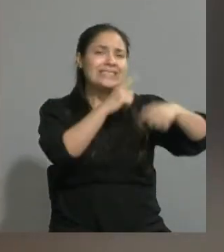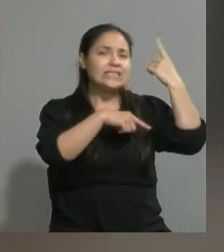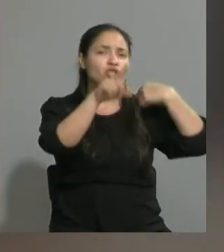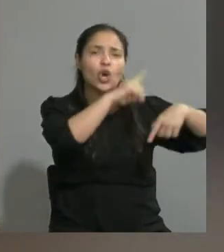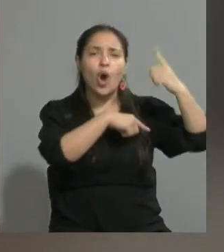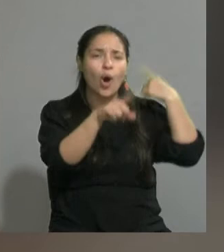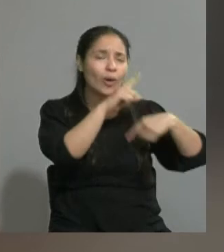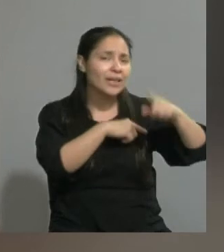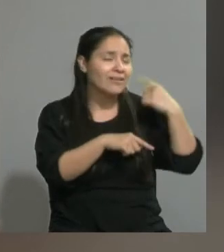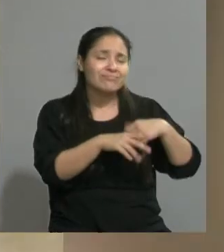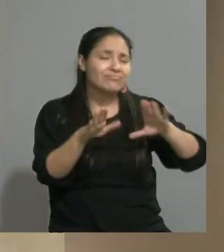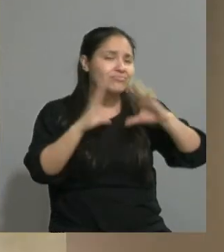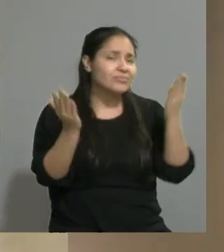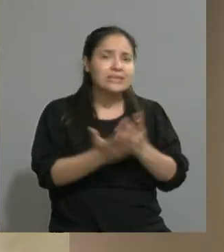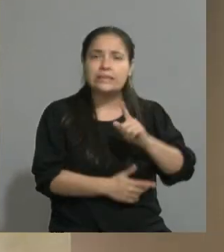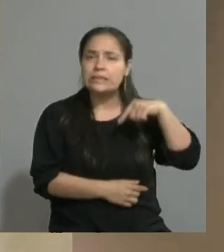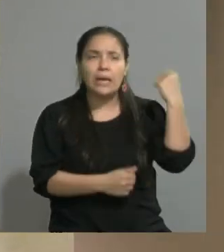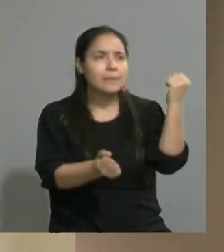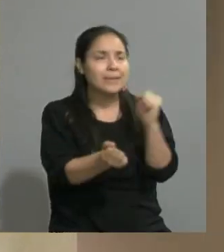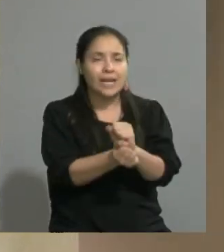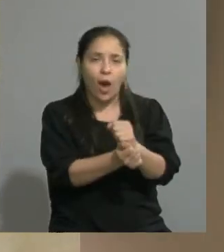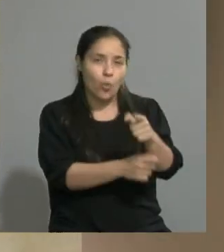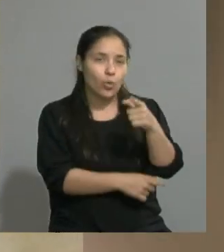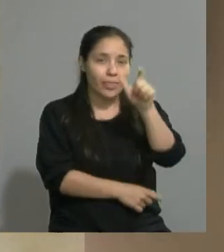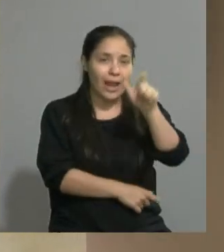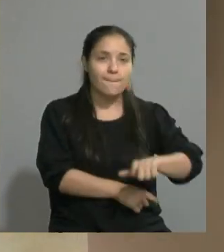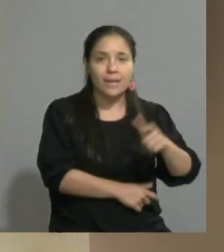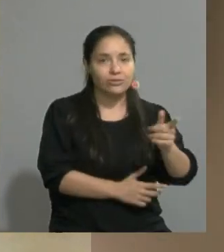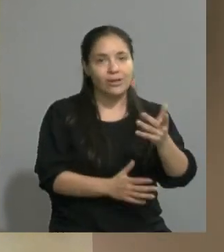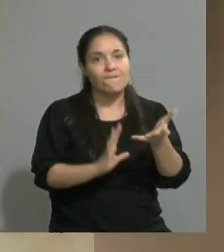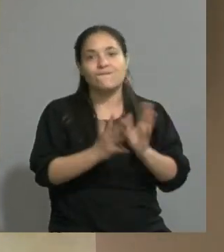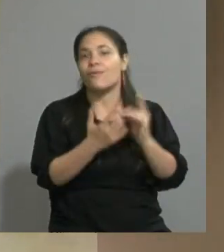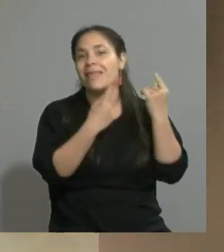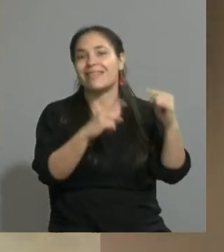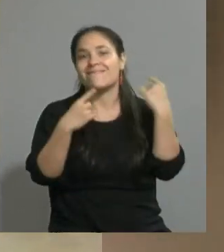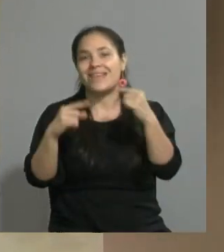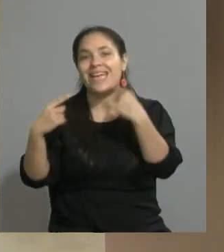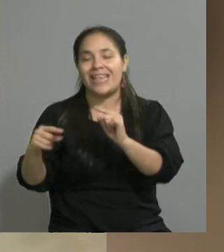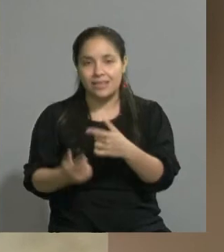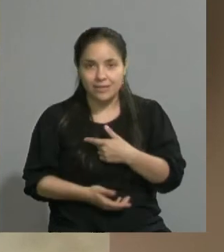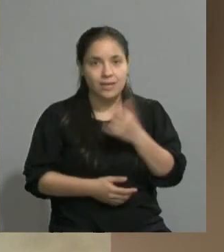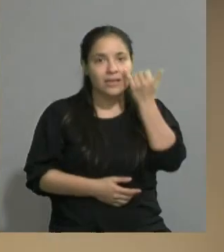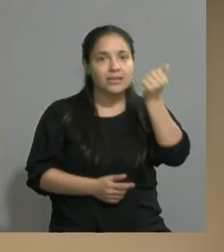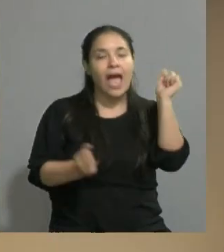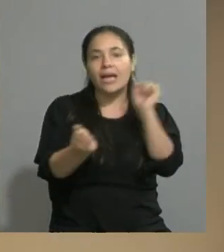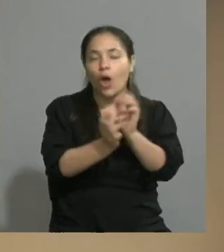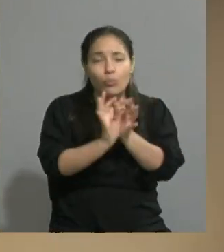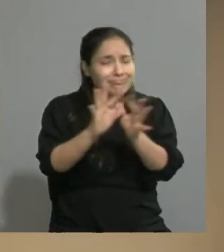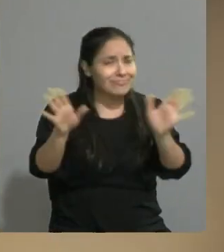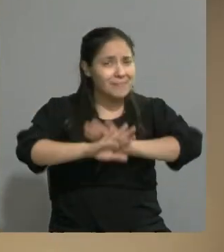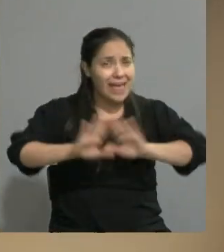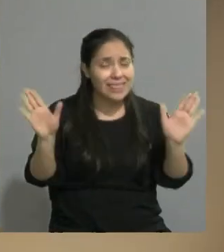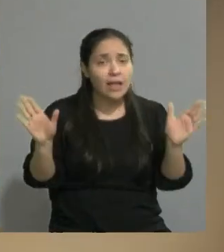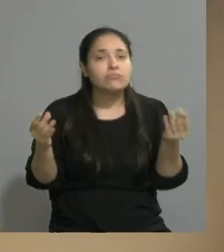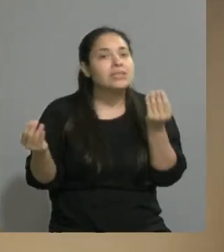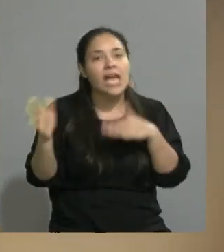fue esclavo del hombre, ¿no es cierto? En sus distintas manifestaciones. para dejar de ser esclavos, bueno, hay